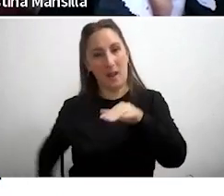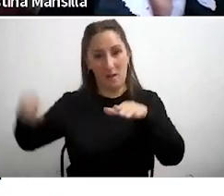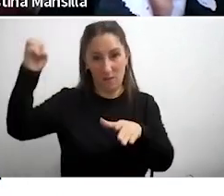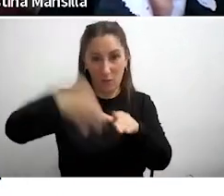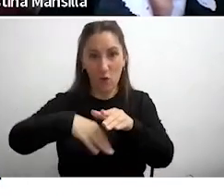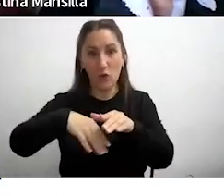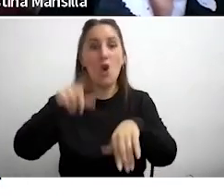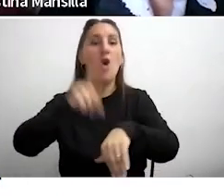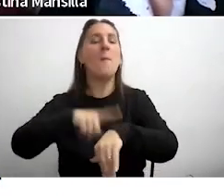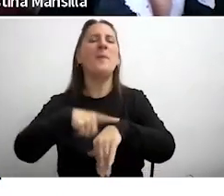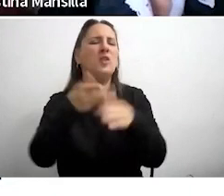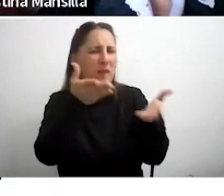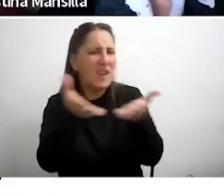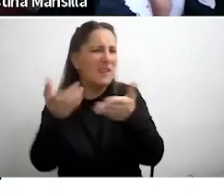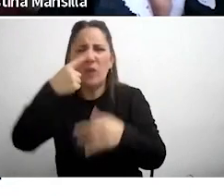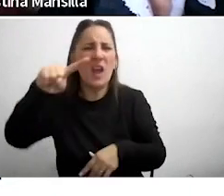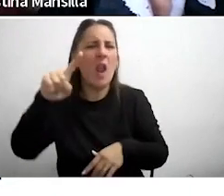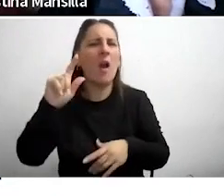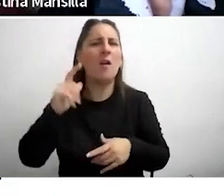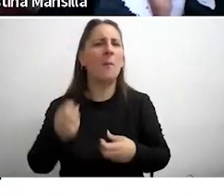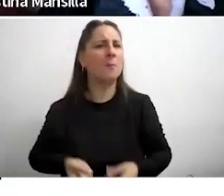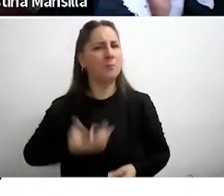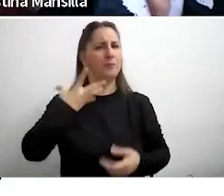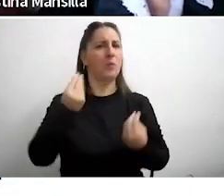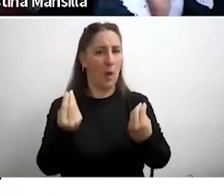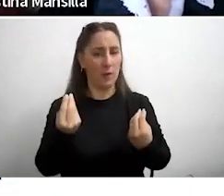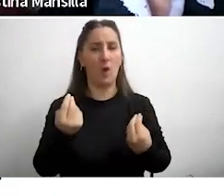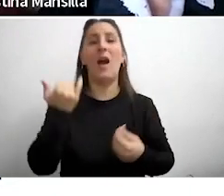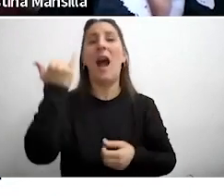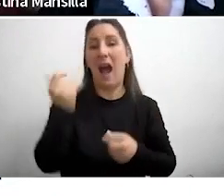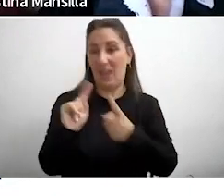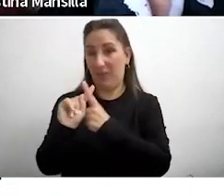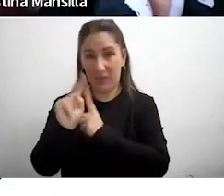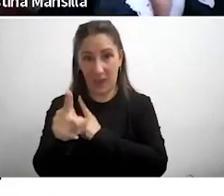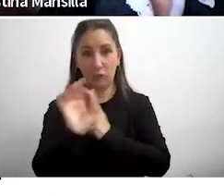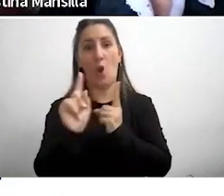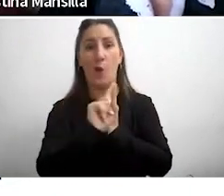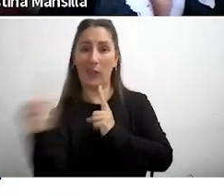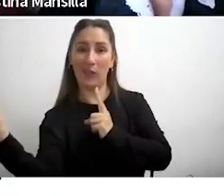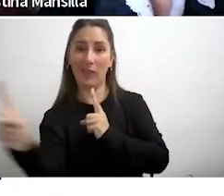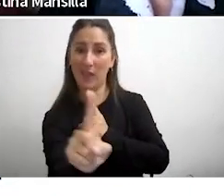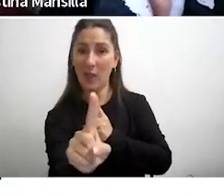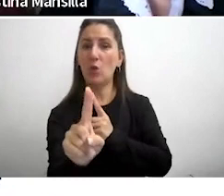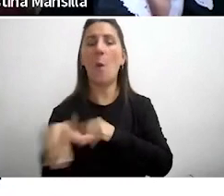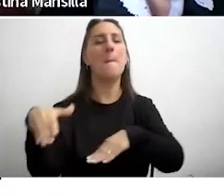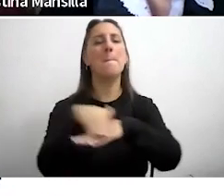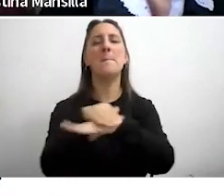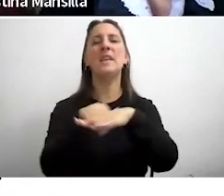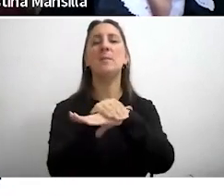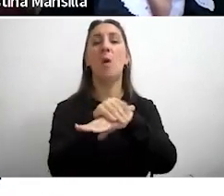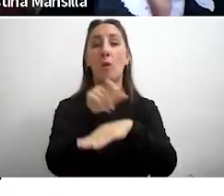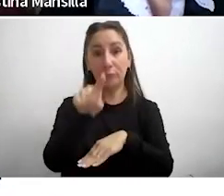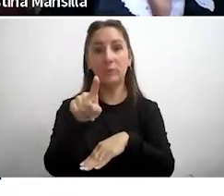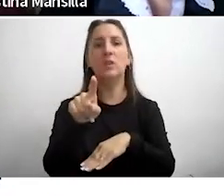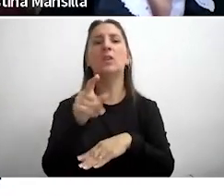en beneficiario final, cuando poseen, ya sea directo o indirectamente, como mínimo un 2%